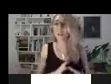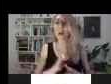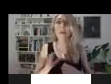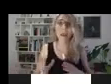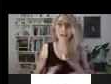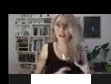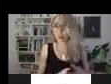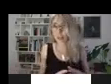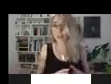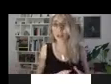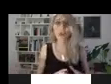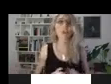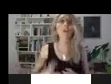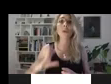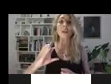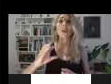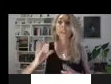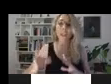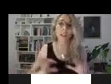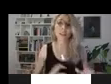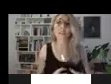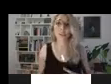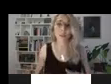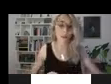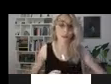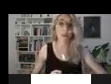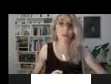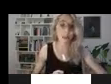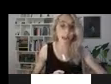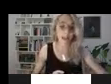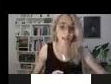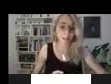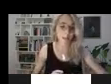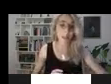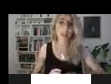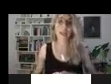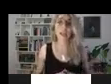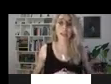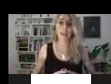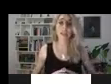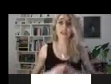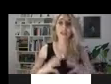casi 220 ferias en el globo y unas 200 aproximadamente bienales